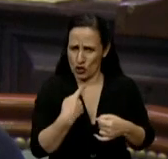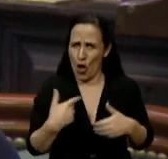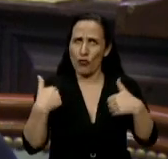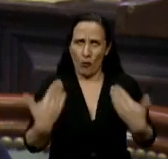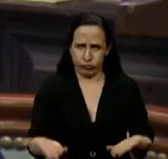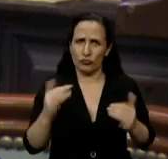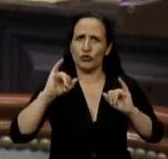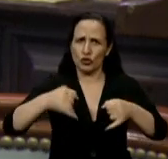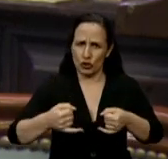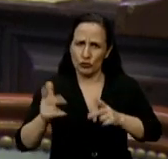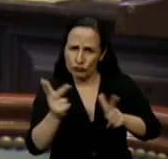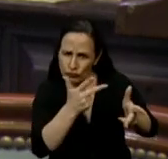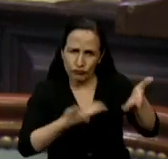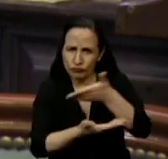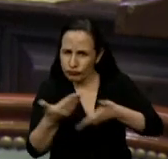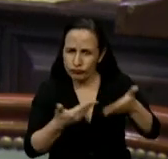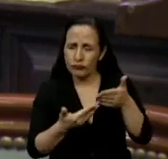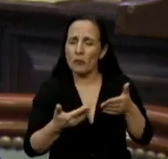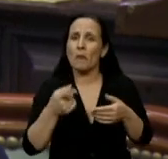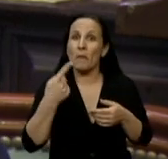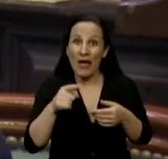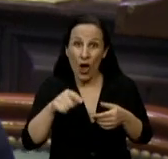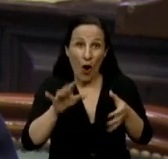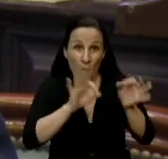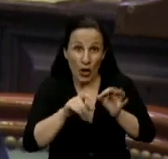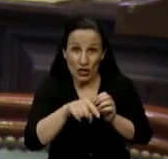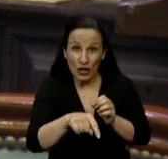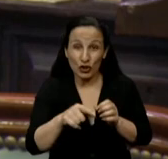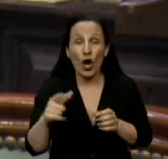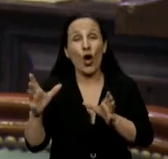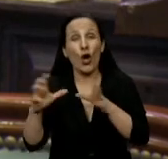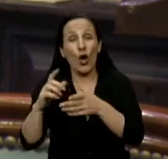a discutirla integralmente, pero no bajo este proyecto que hoy el